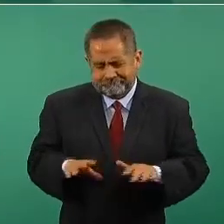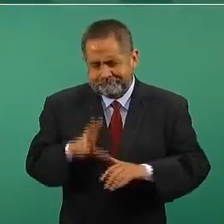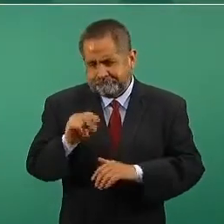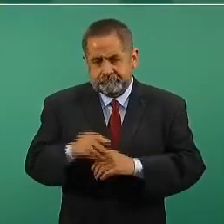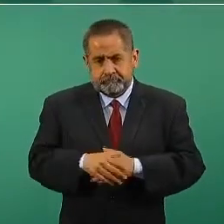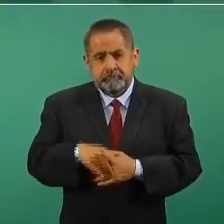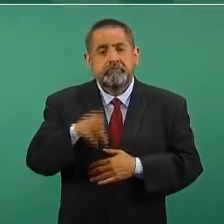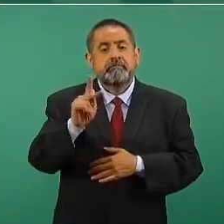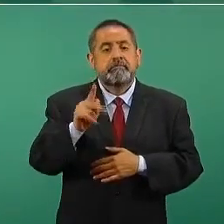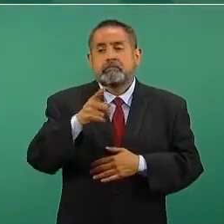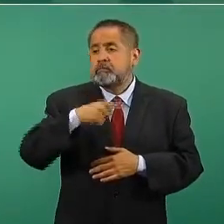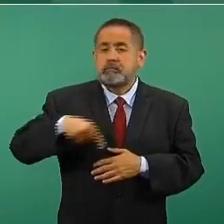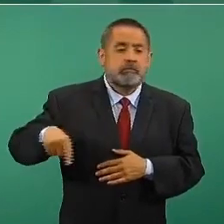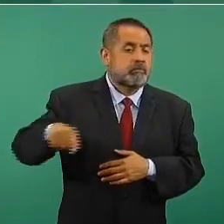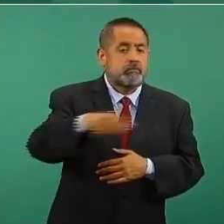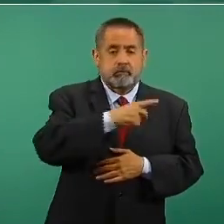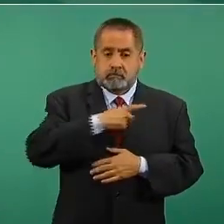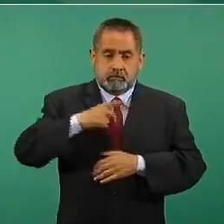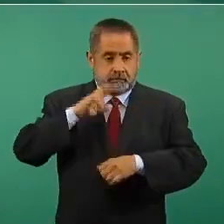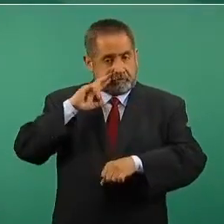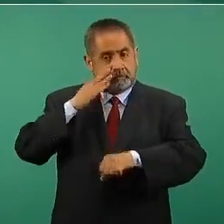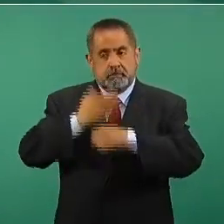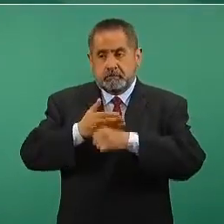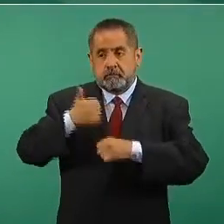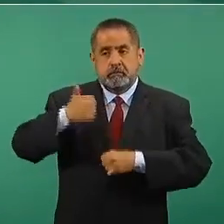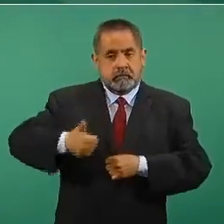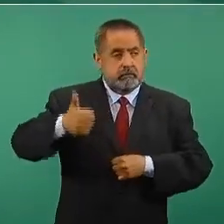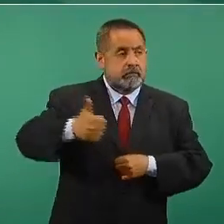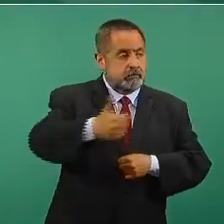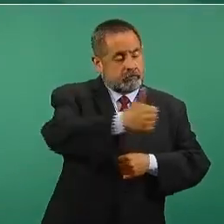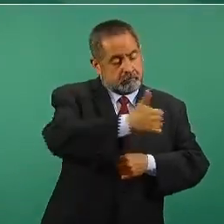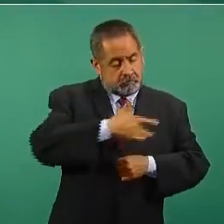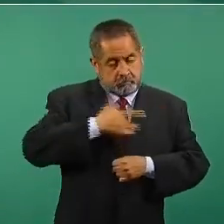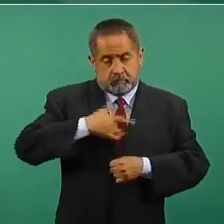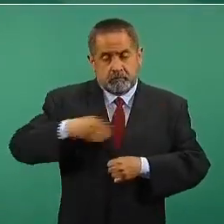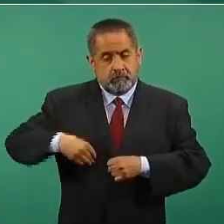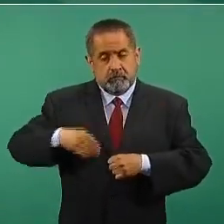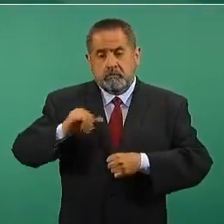pero todos tenemos que asumir nuestra responsabilidad